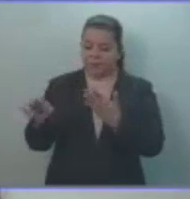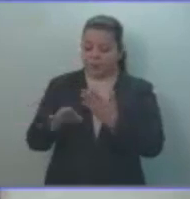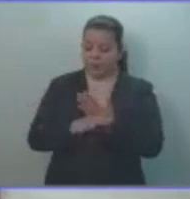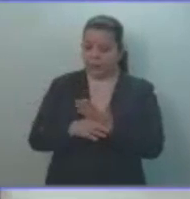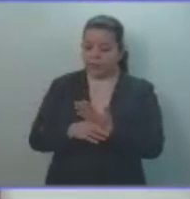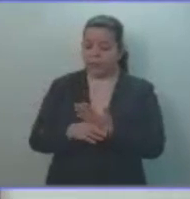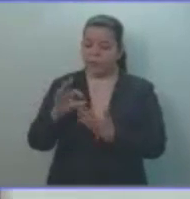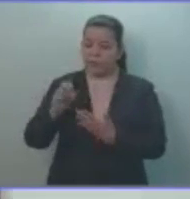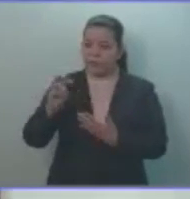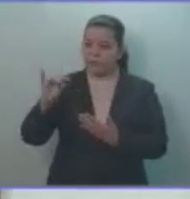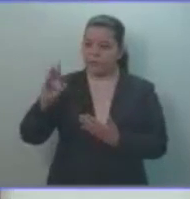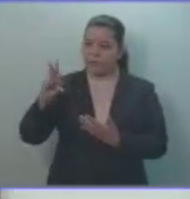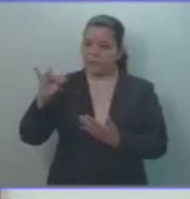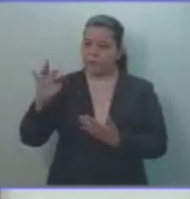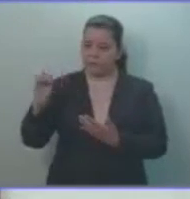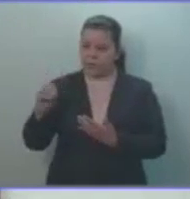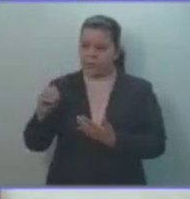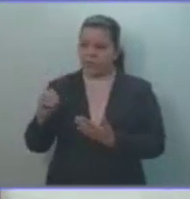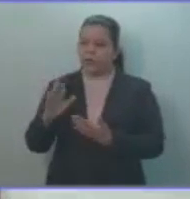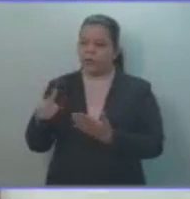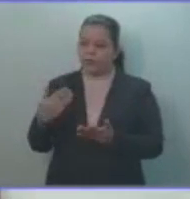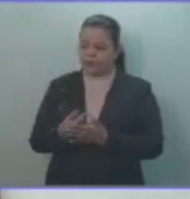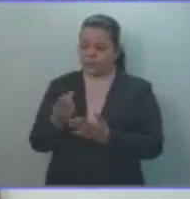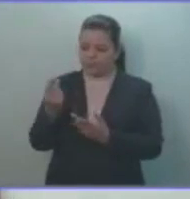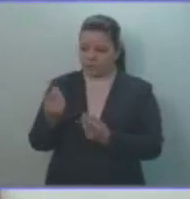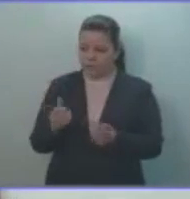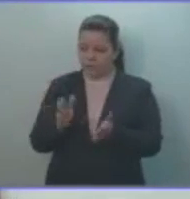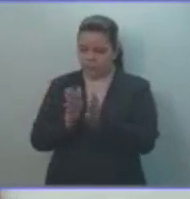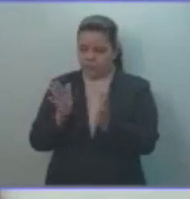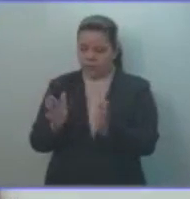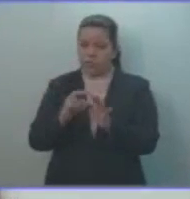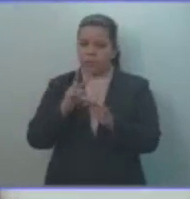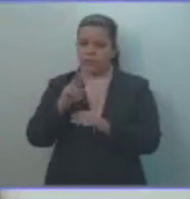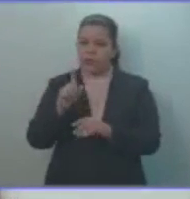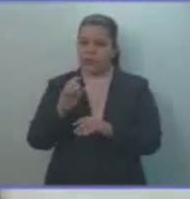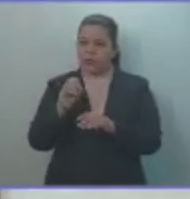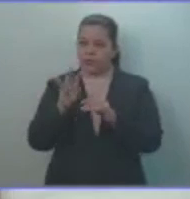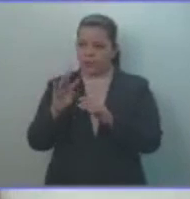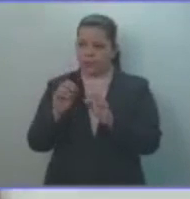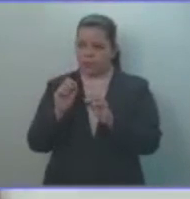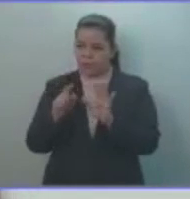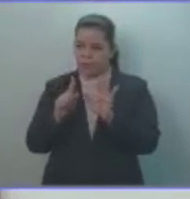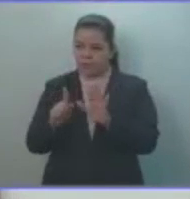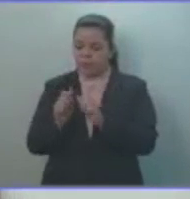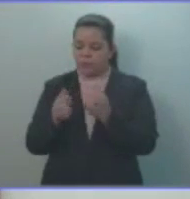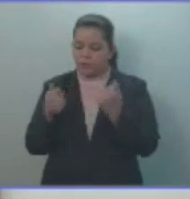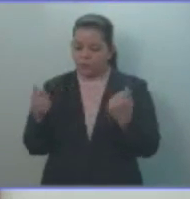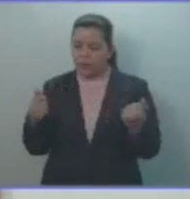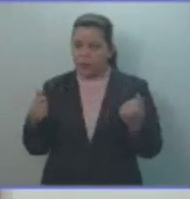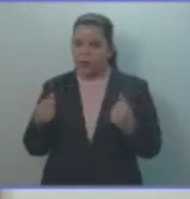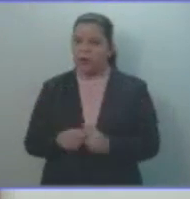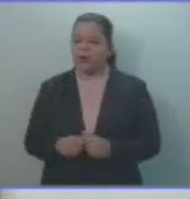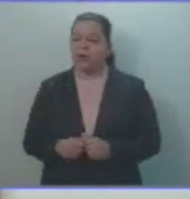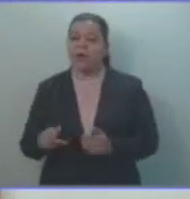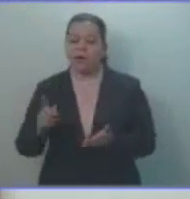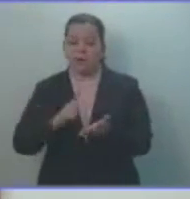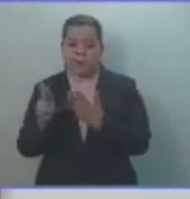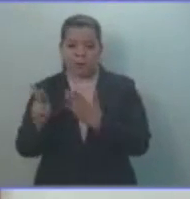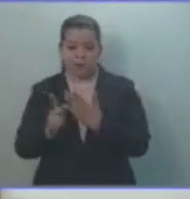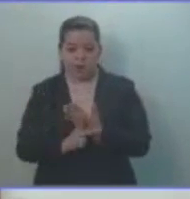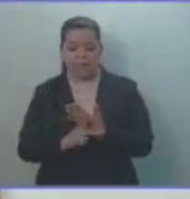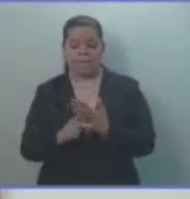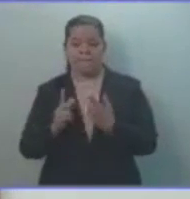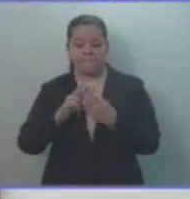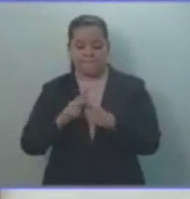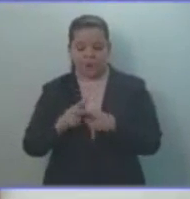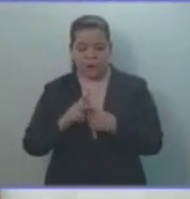de Fomilenio y la contrapartida de Fondo General por 104.6 millones. El programa de mantenimiento